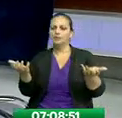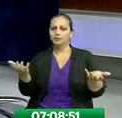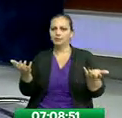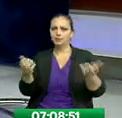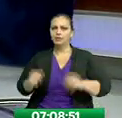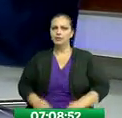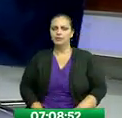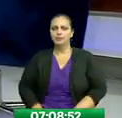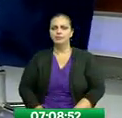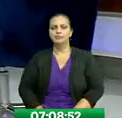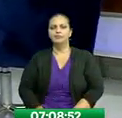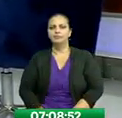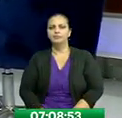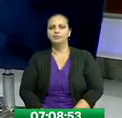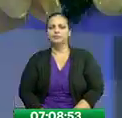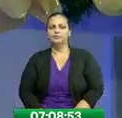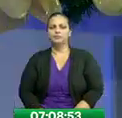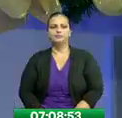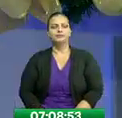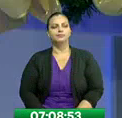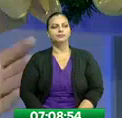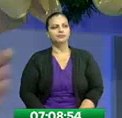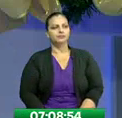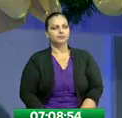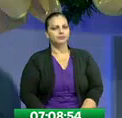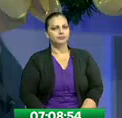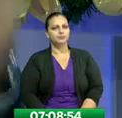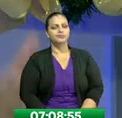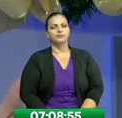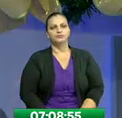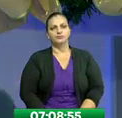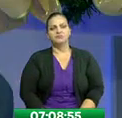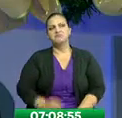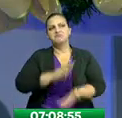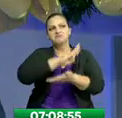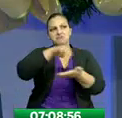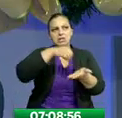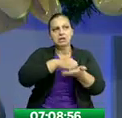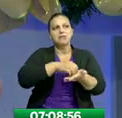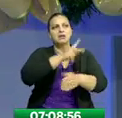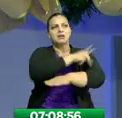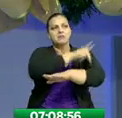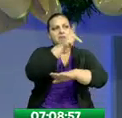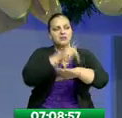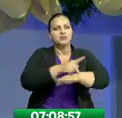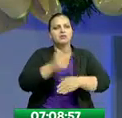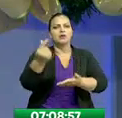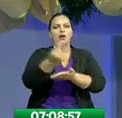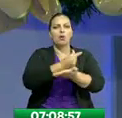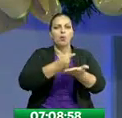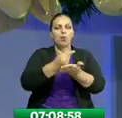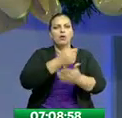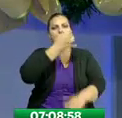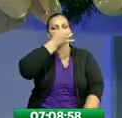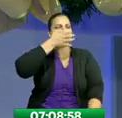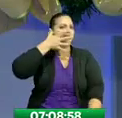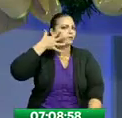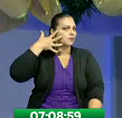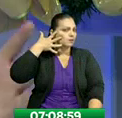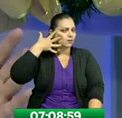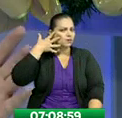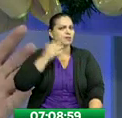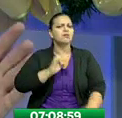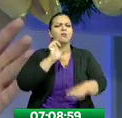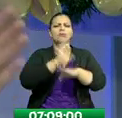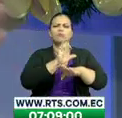el territorio tenga conectividad efectiva. Bueno, vamos a ir a todas las provincias, Manabí, Pichincha, Guayas, la Amazonía, vamos a cubrir